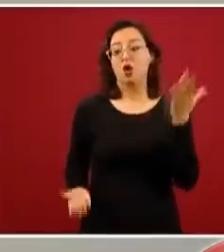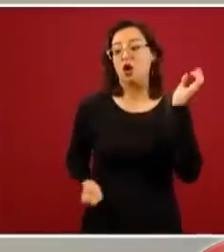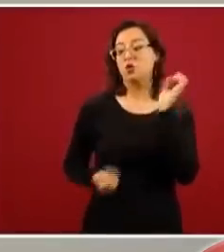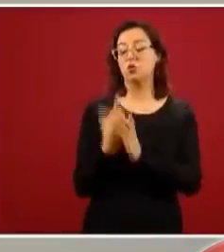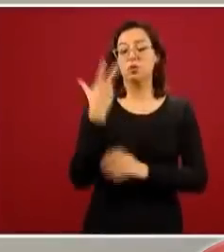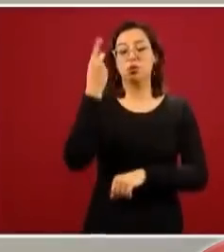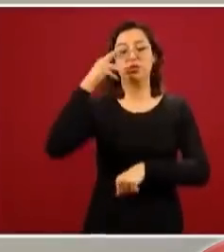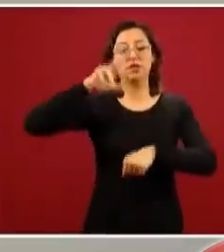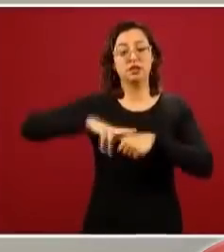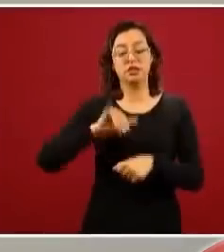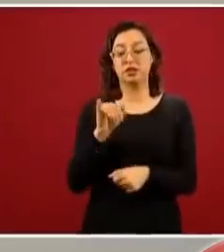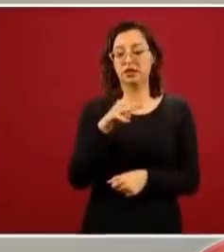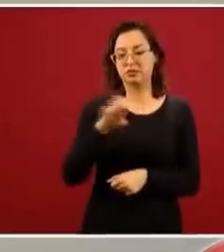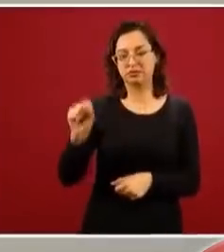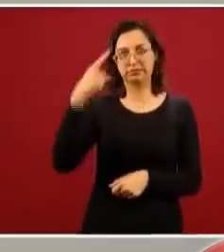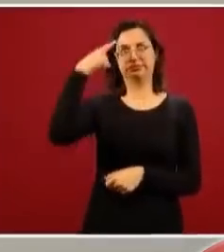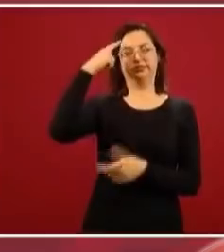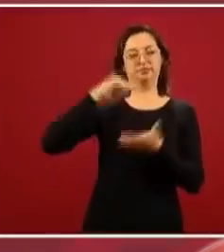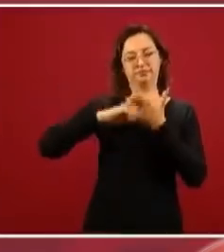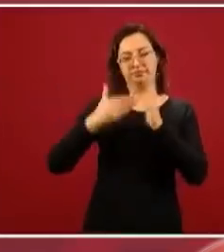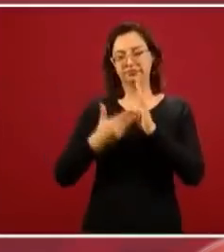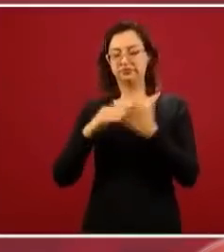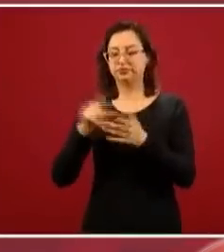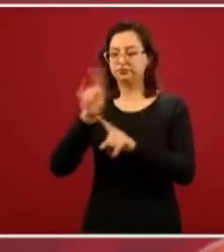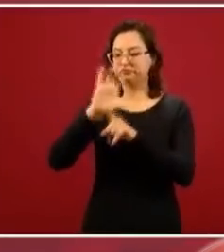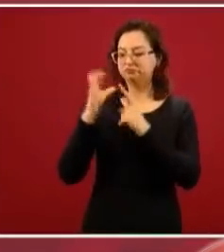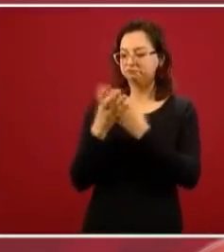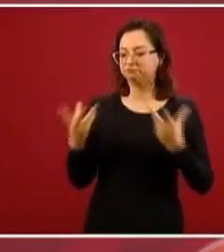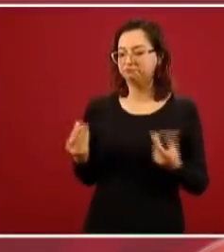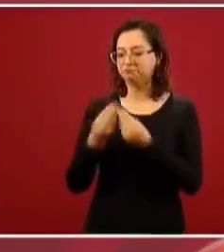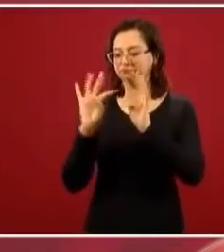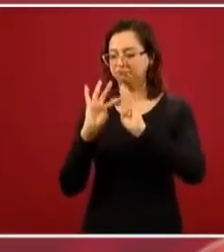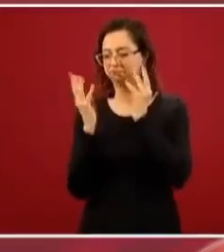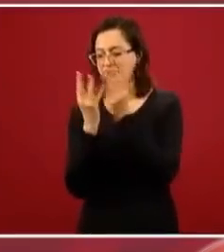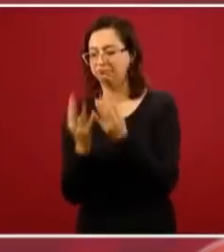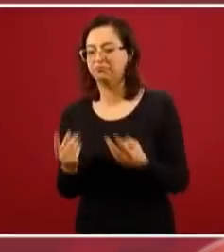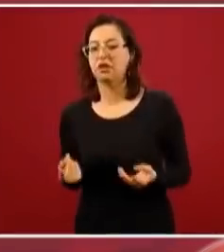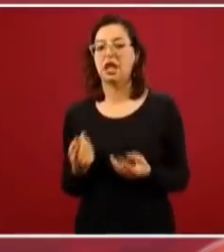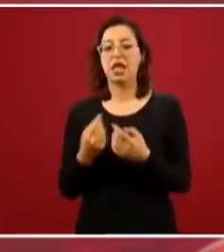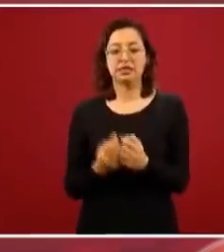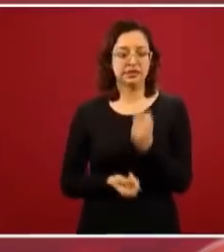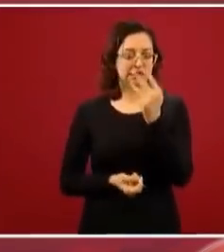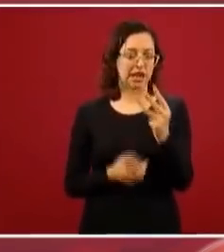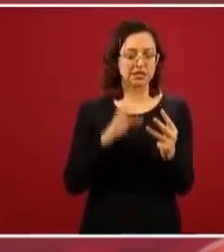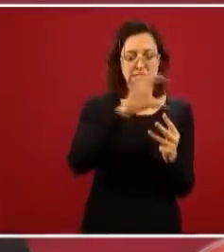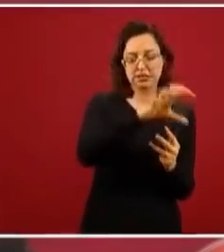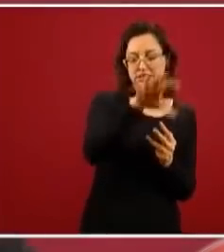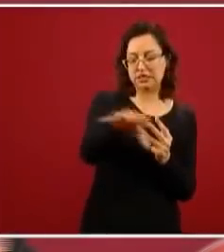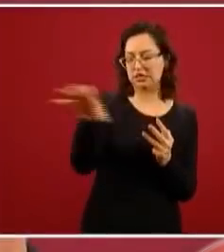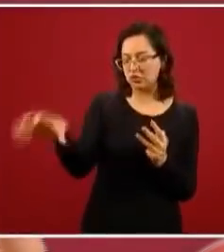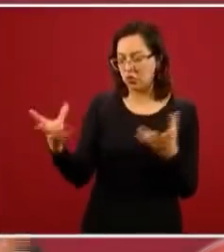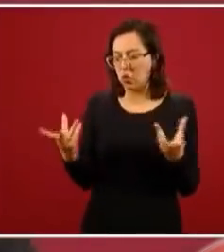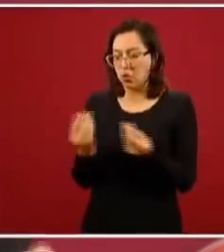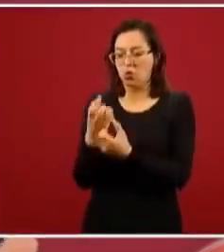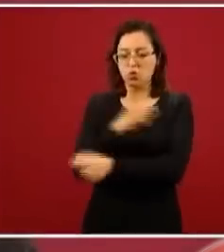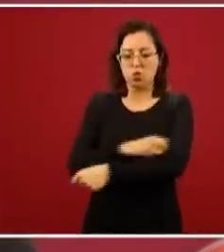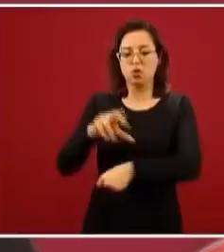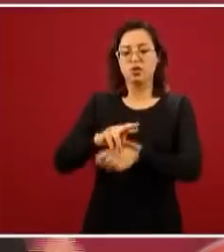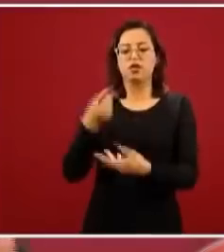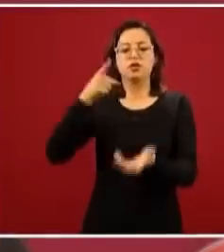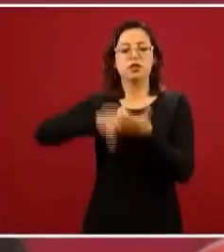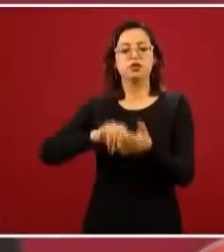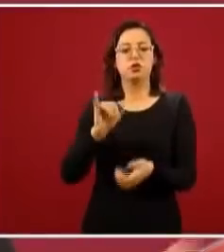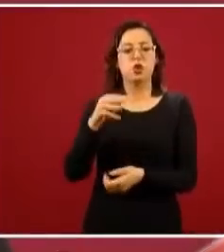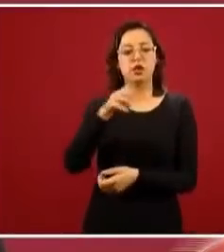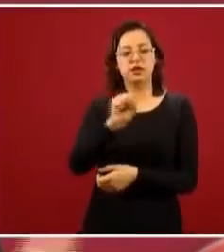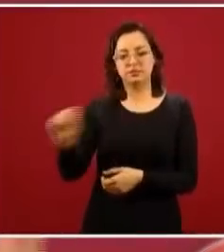ya lo hemos visto, su consejo técnico le respalda, todo el consejo conformado por los 3 sectores que coordinan al IMSS o que son parte del